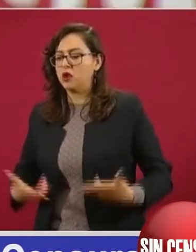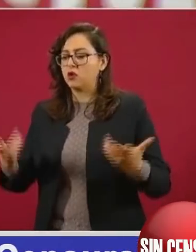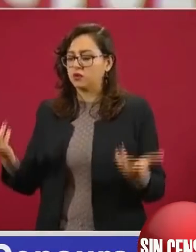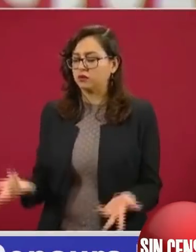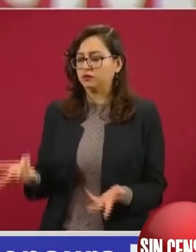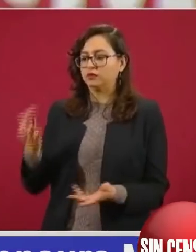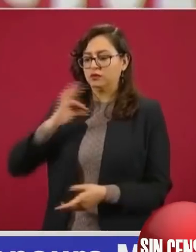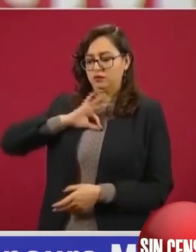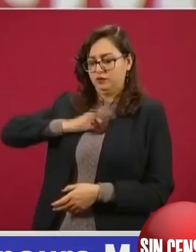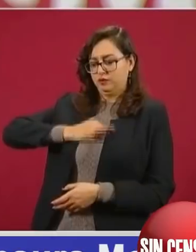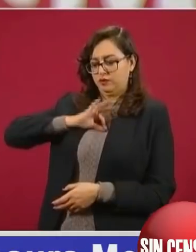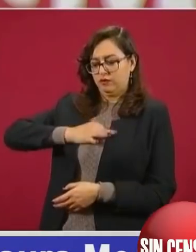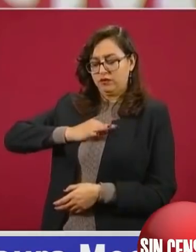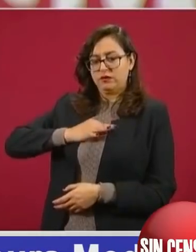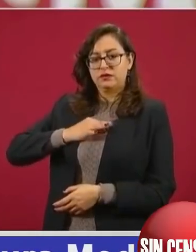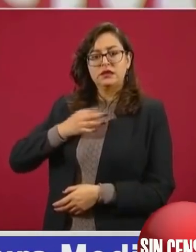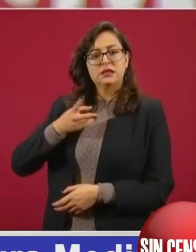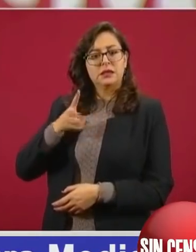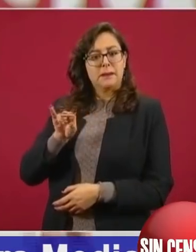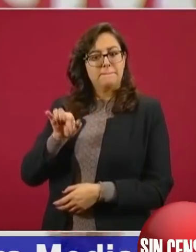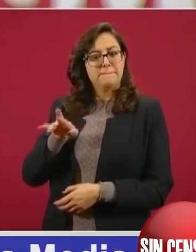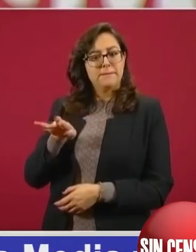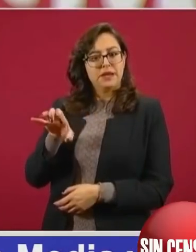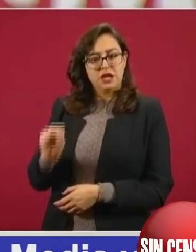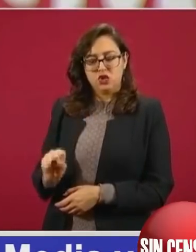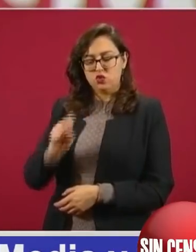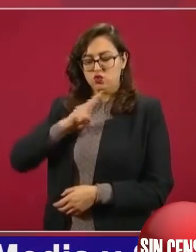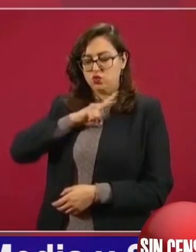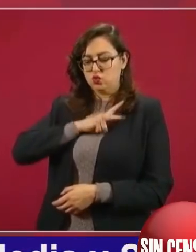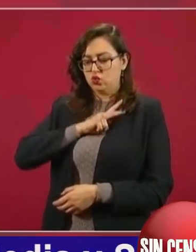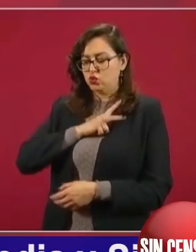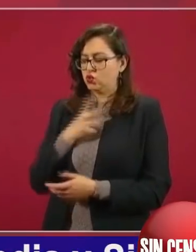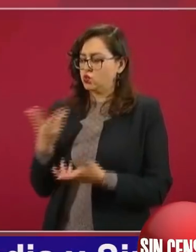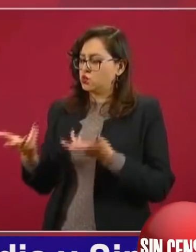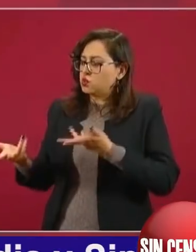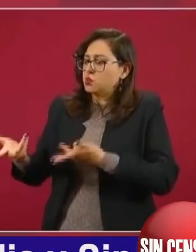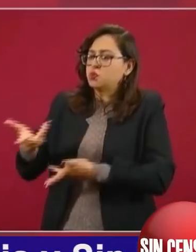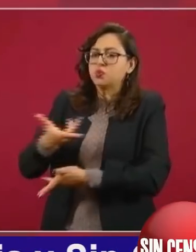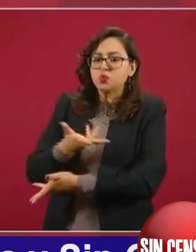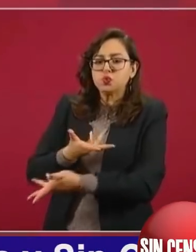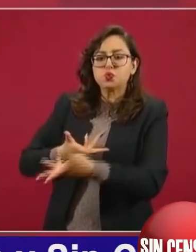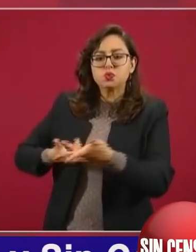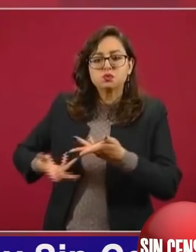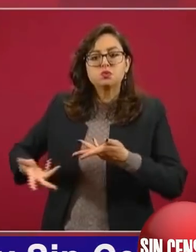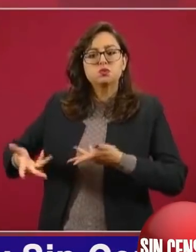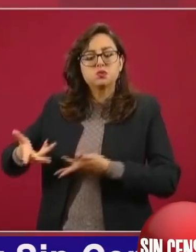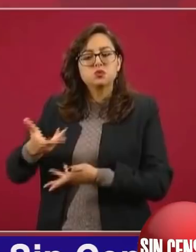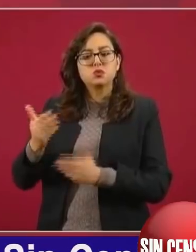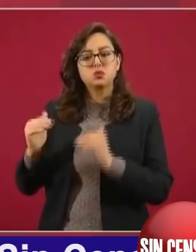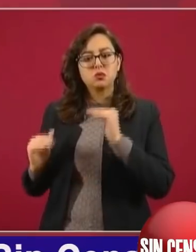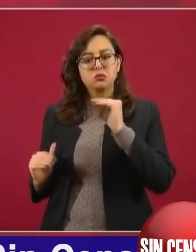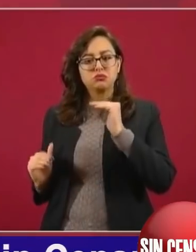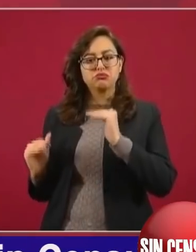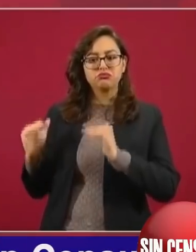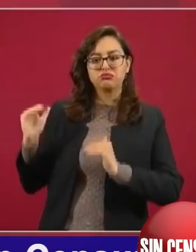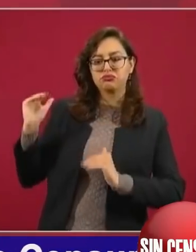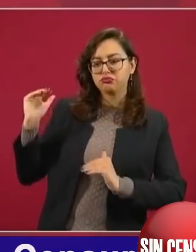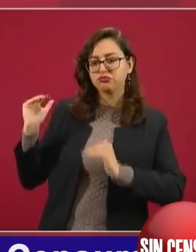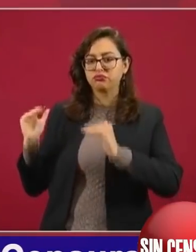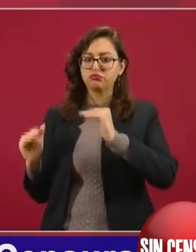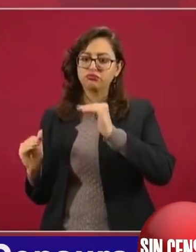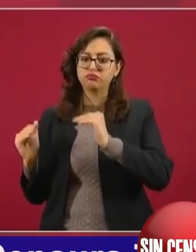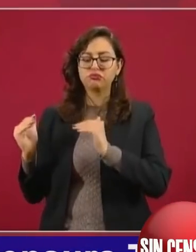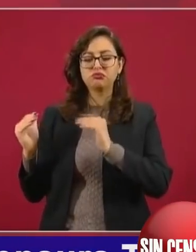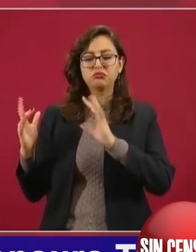del agente infeccioso y la humana, empiezan a encontrar puntos de equilibrio junto con